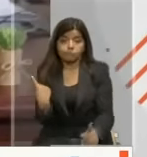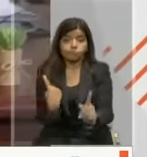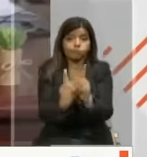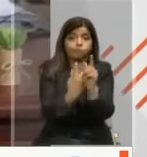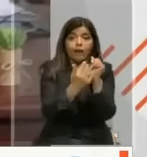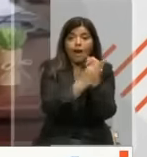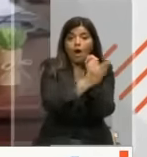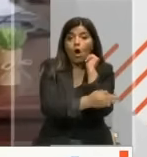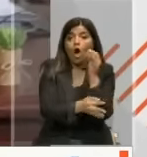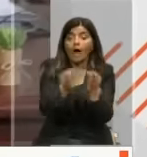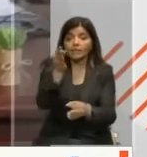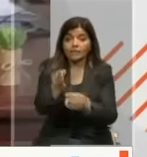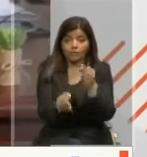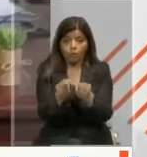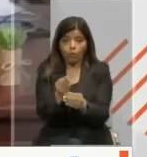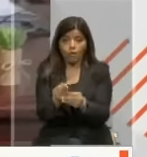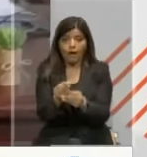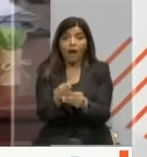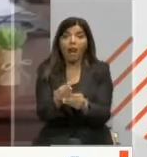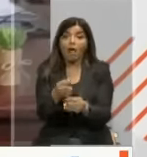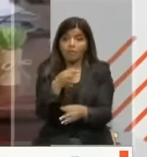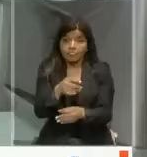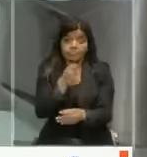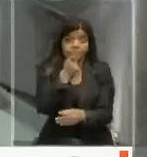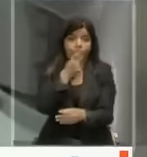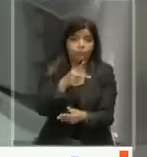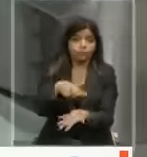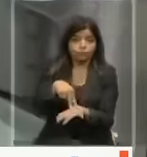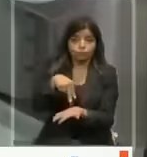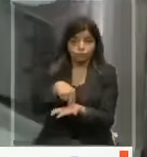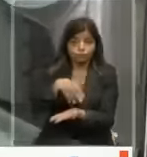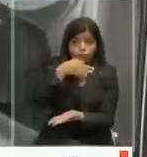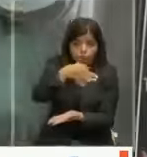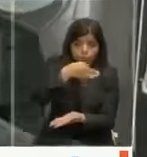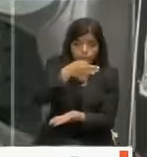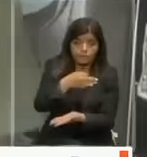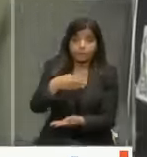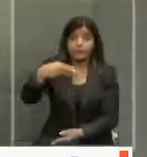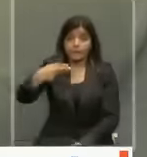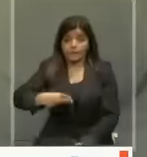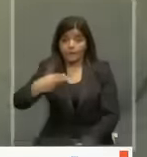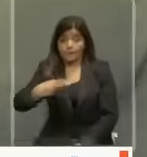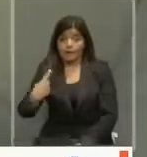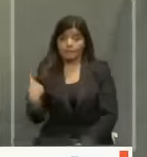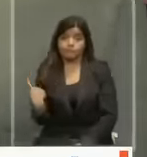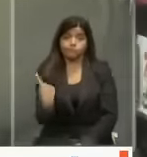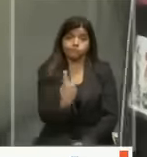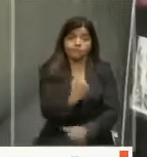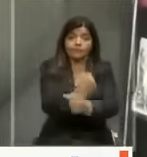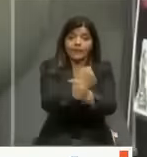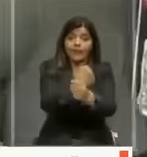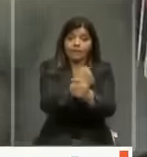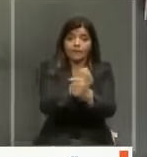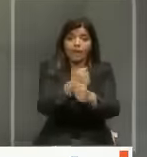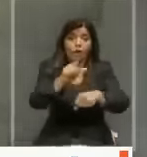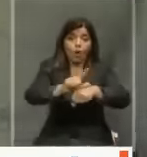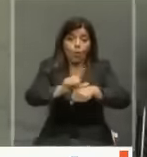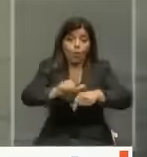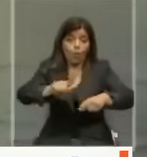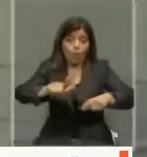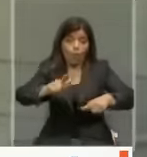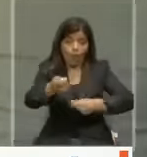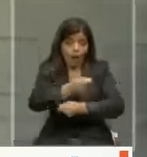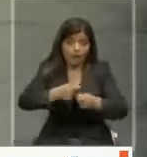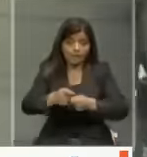o tribunales para poner una denuncia de manera presencial. Este martes llegó carabineros hasta el minimarket. Luego de eso, la